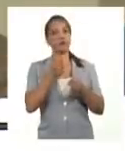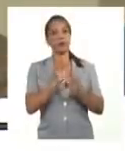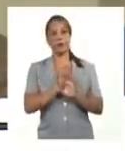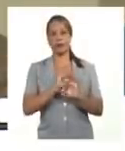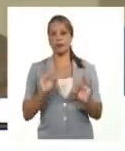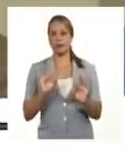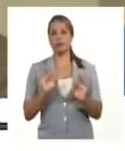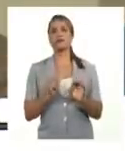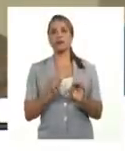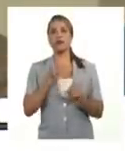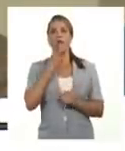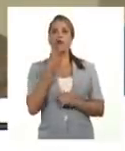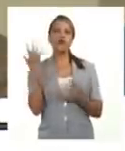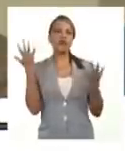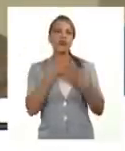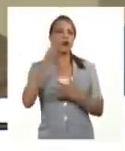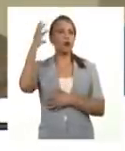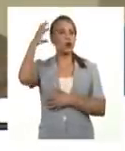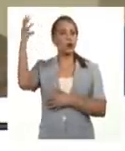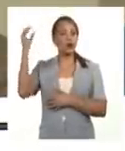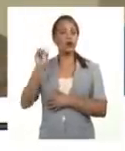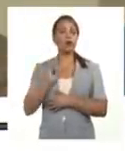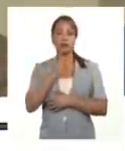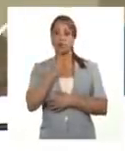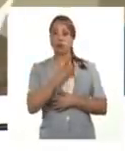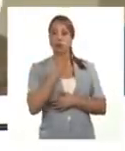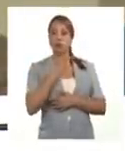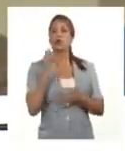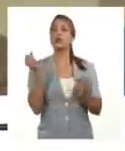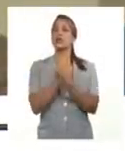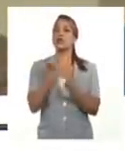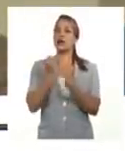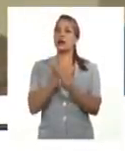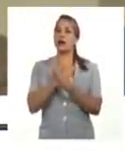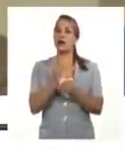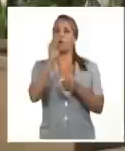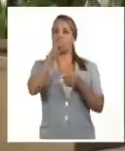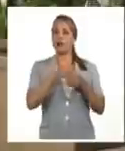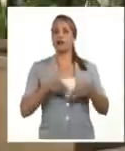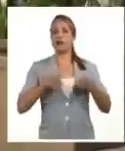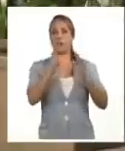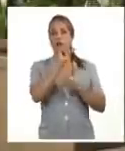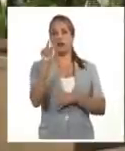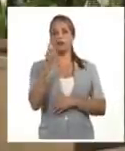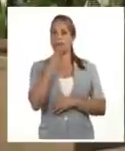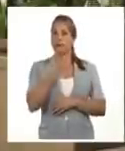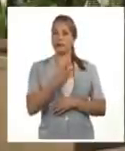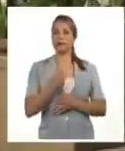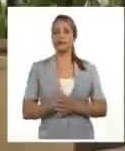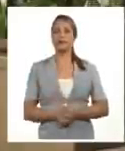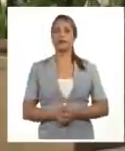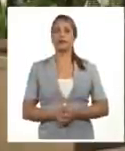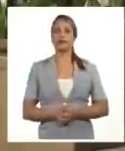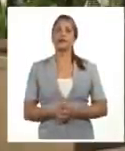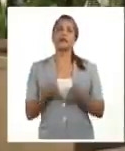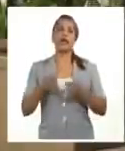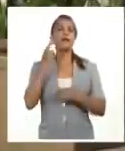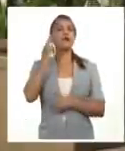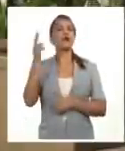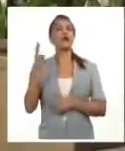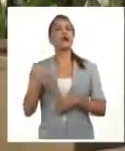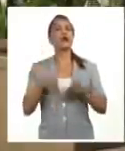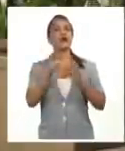especial por las autoridades del gobierno y los trabajadores de la instalación. Debemos recordar que el Hotel